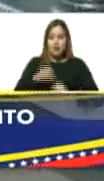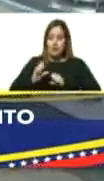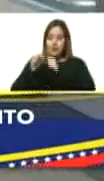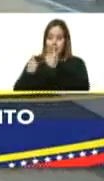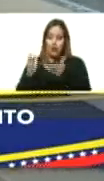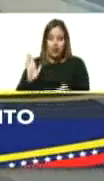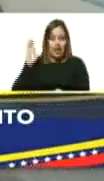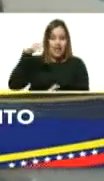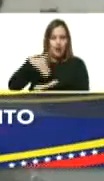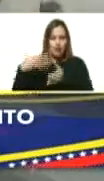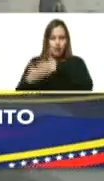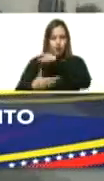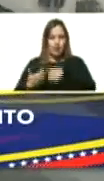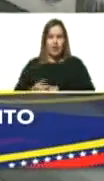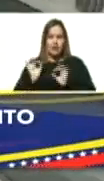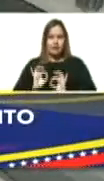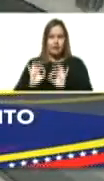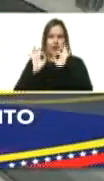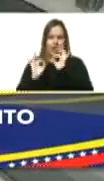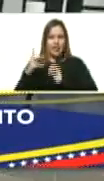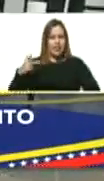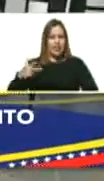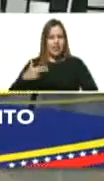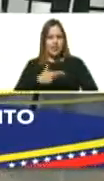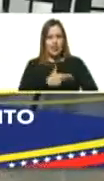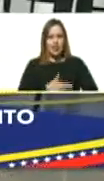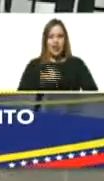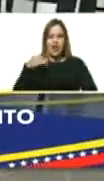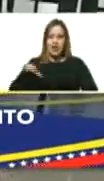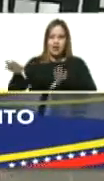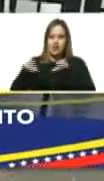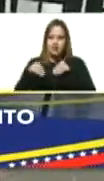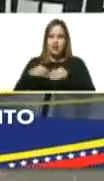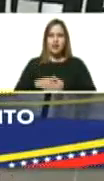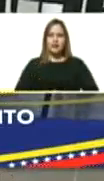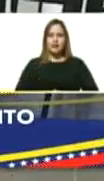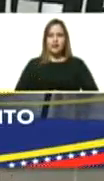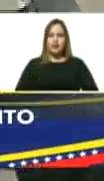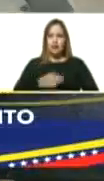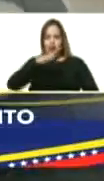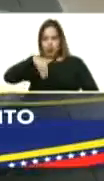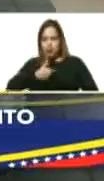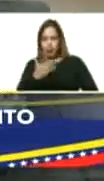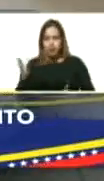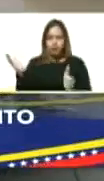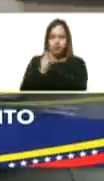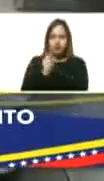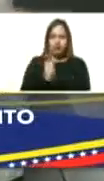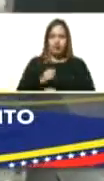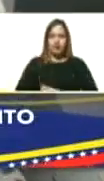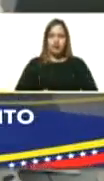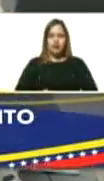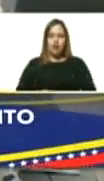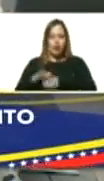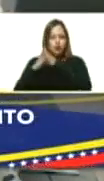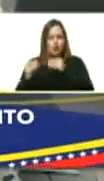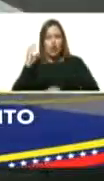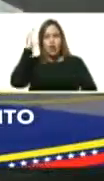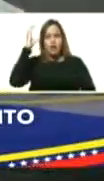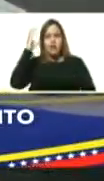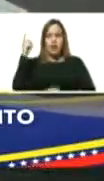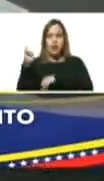estado Aragua, específicamente en Tejería, asumió y que pudo lograr con toda la capacidad